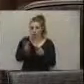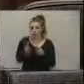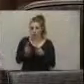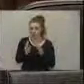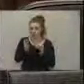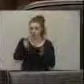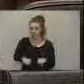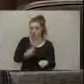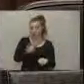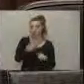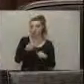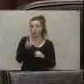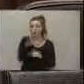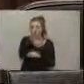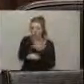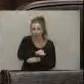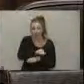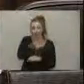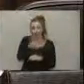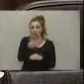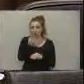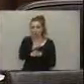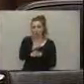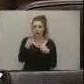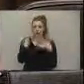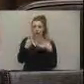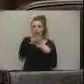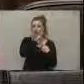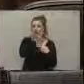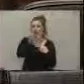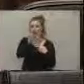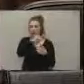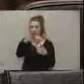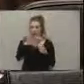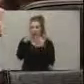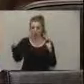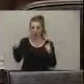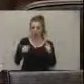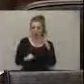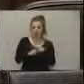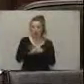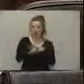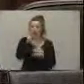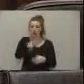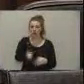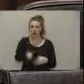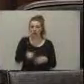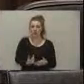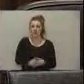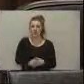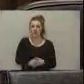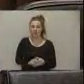guardería, esas bonificaciones fiscales de 330 euros anuales como máximo y que tiene unos